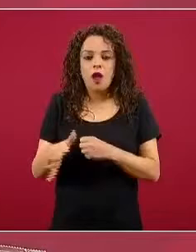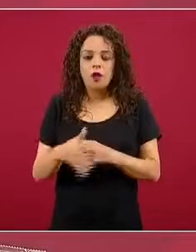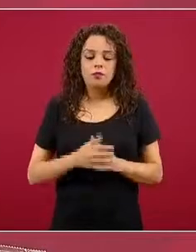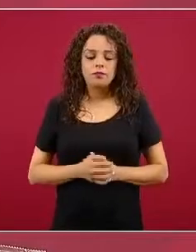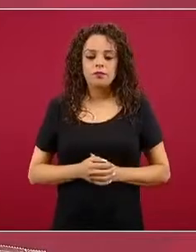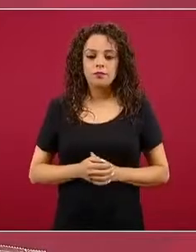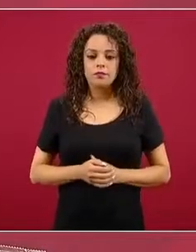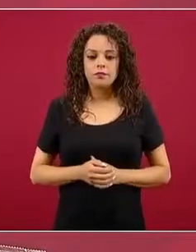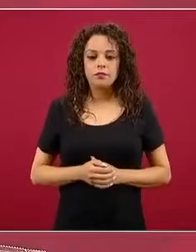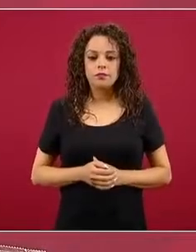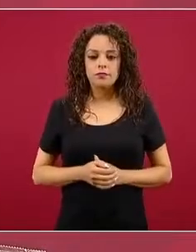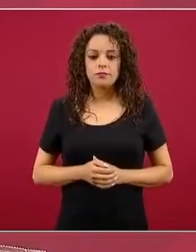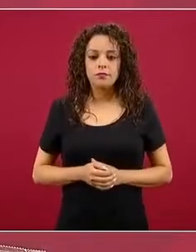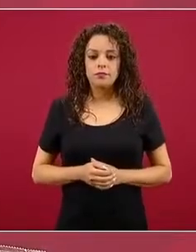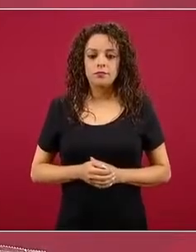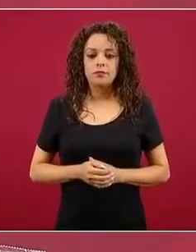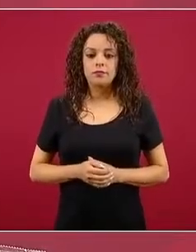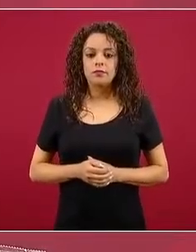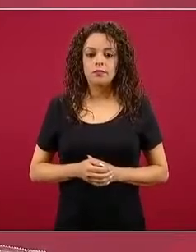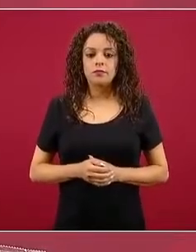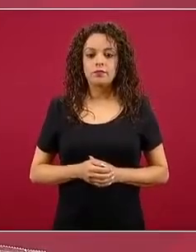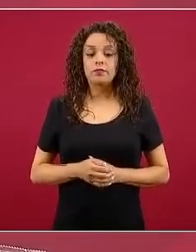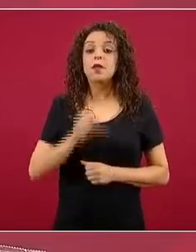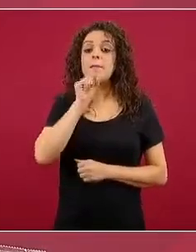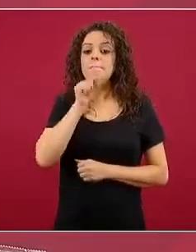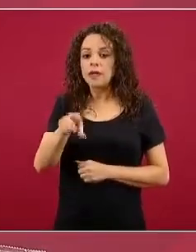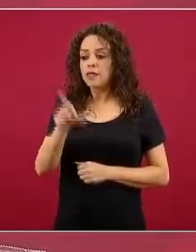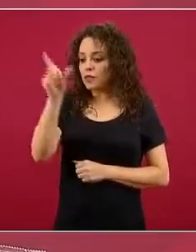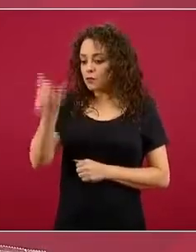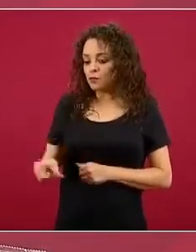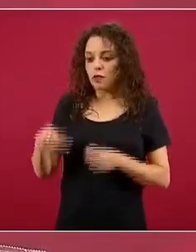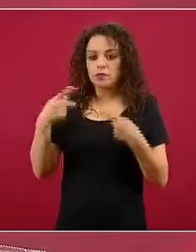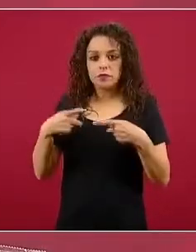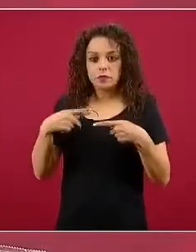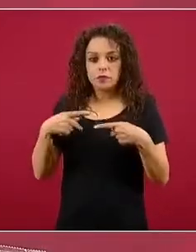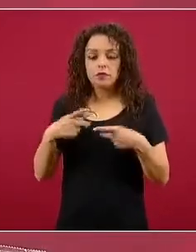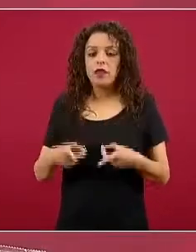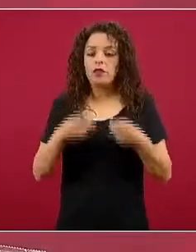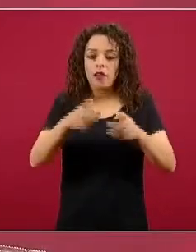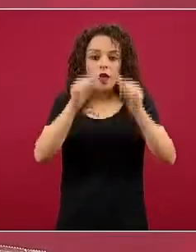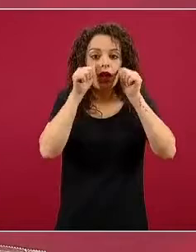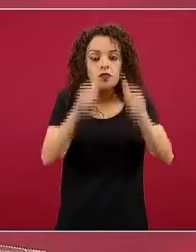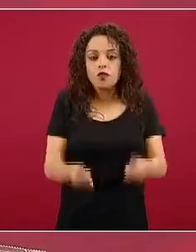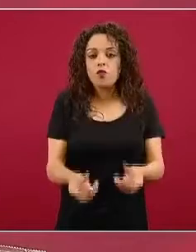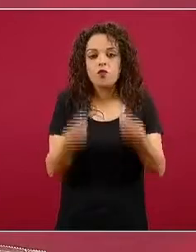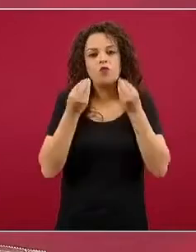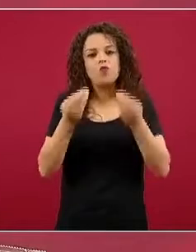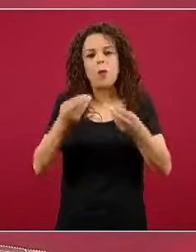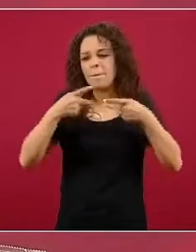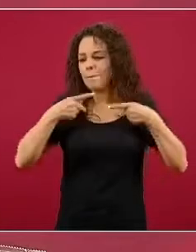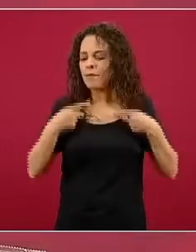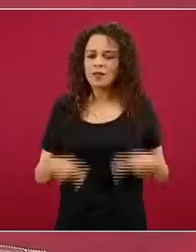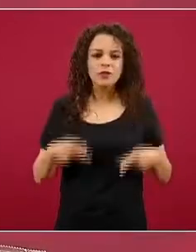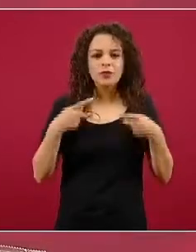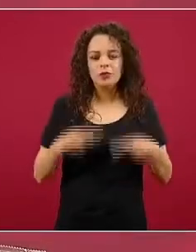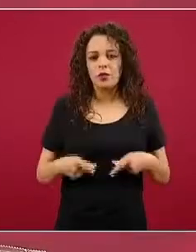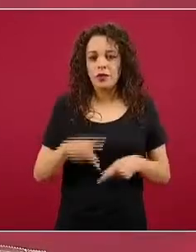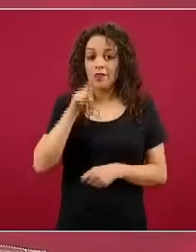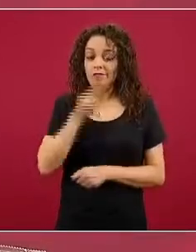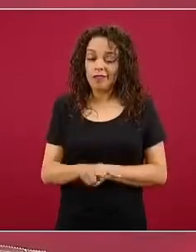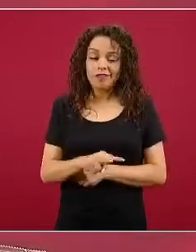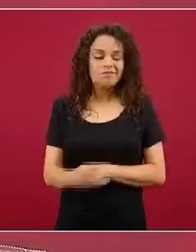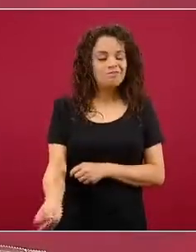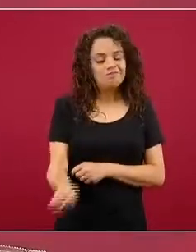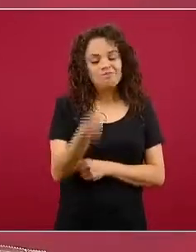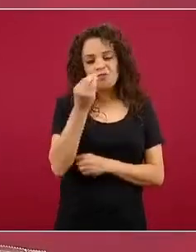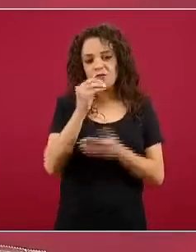diferentes combinaciones. El mismo personal de salud atiende a muchísimas personas. Gracias, muchas gracias a